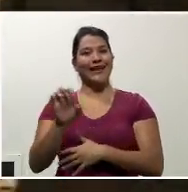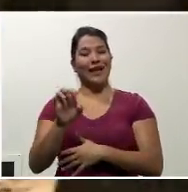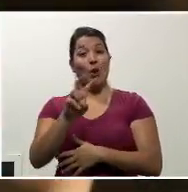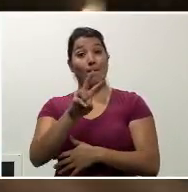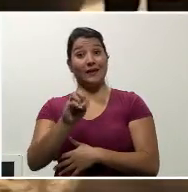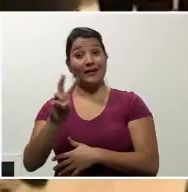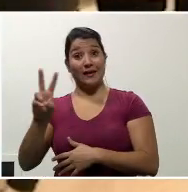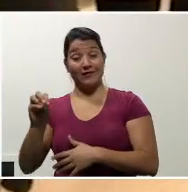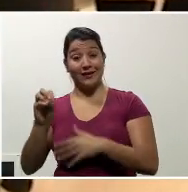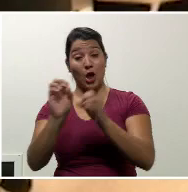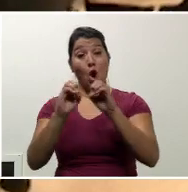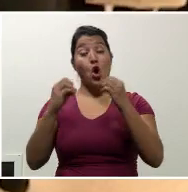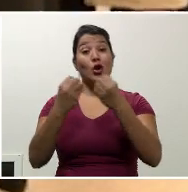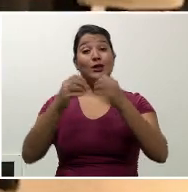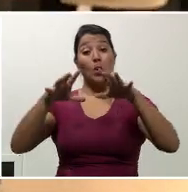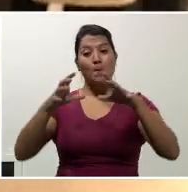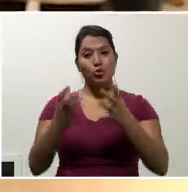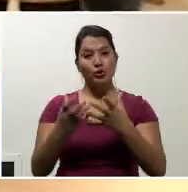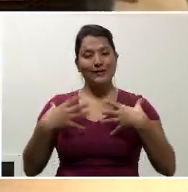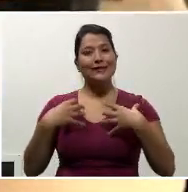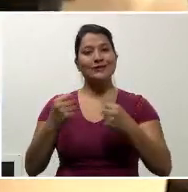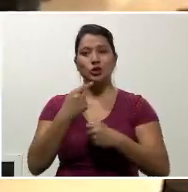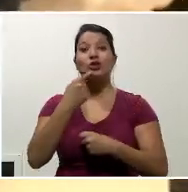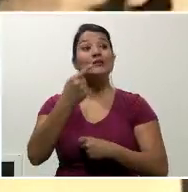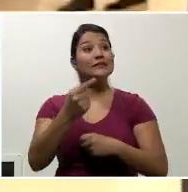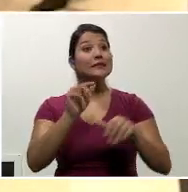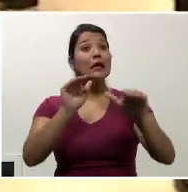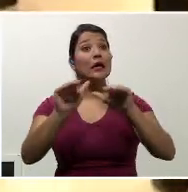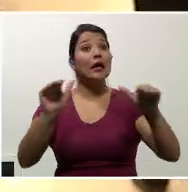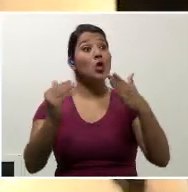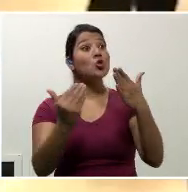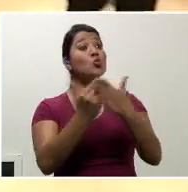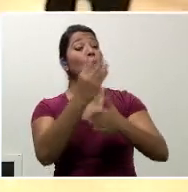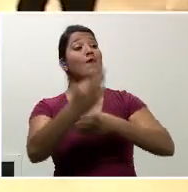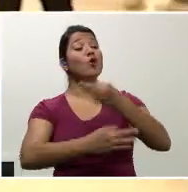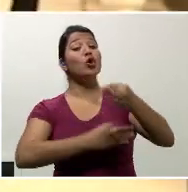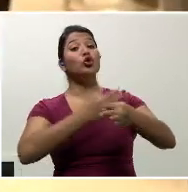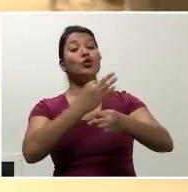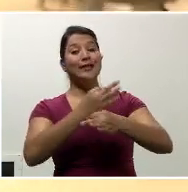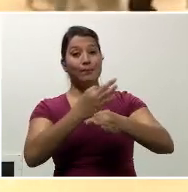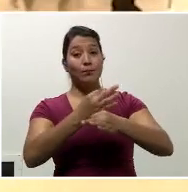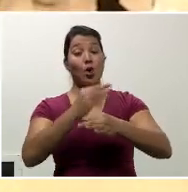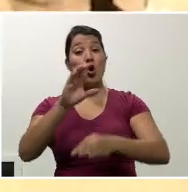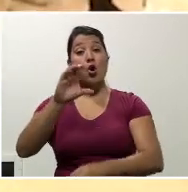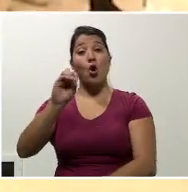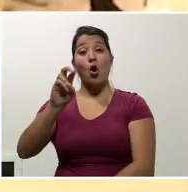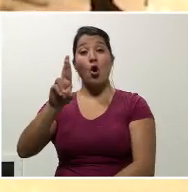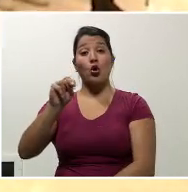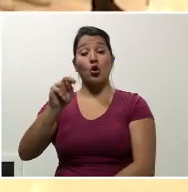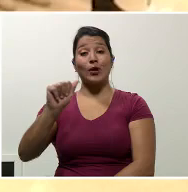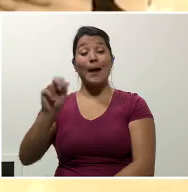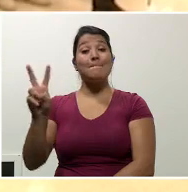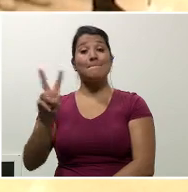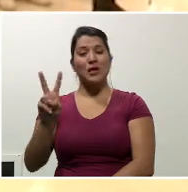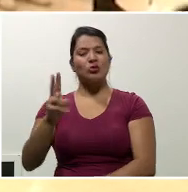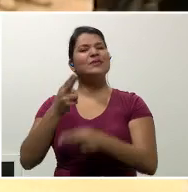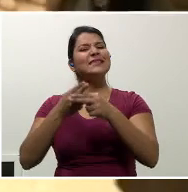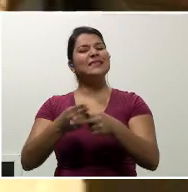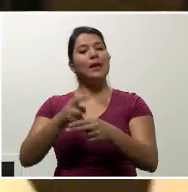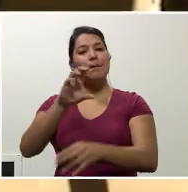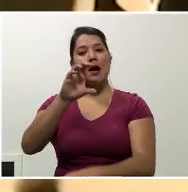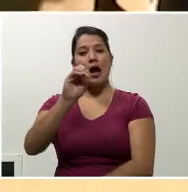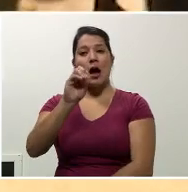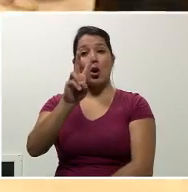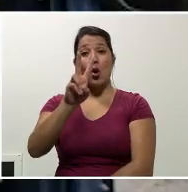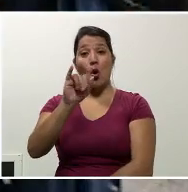Organización Mundial de la Salud confirma que se trata de un nuevo tipo de coronavirus llamado COVID-19, cuya expansión por el mundo amenaza